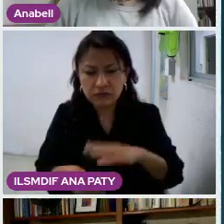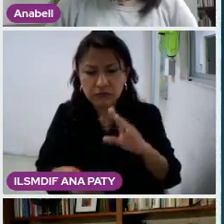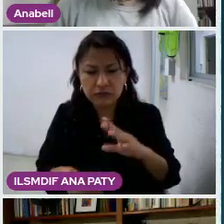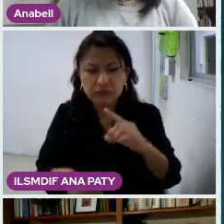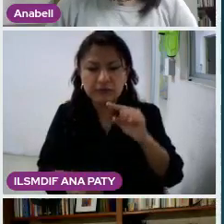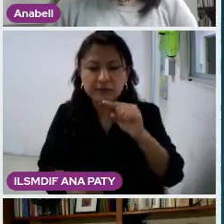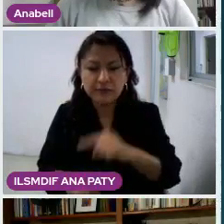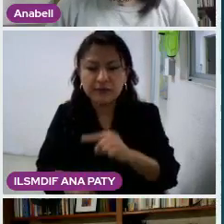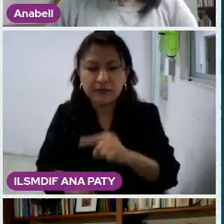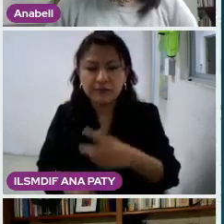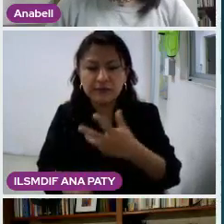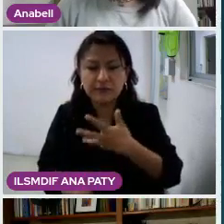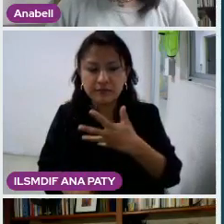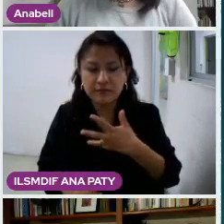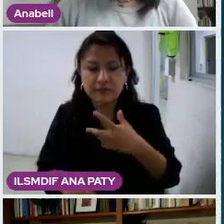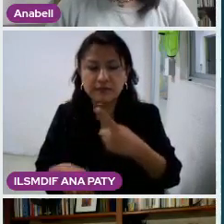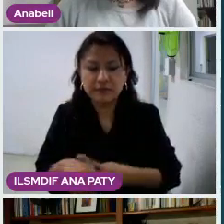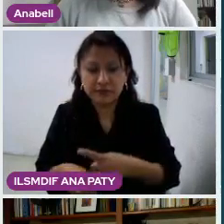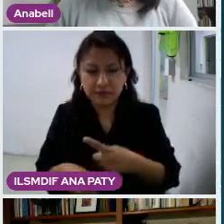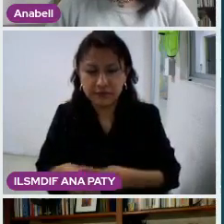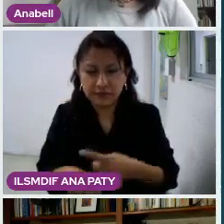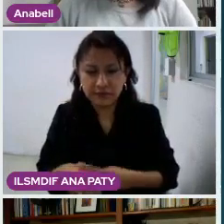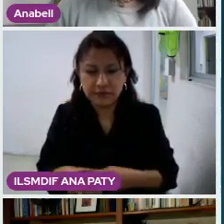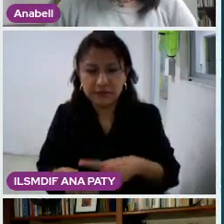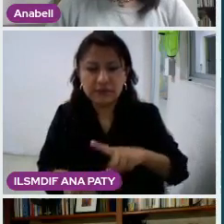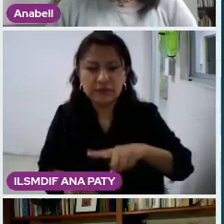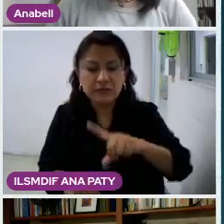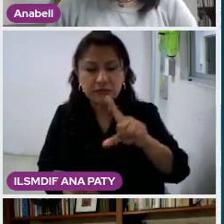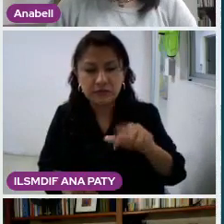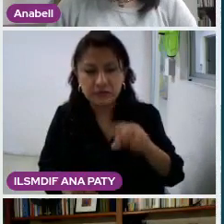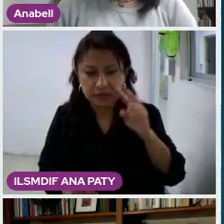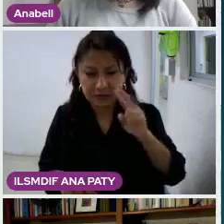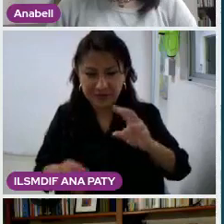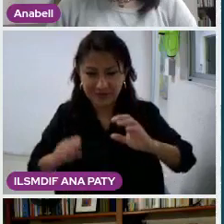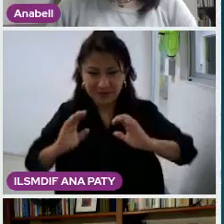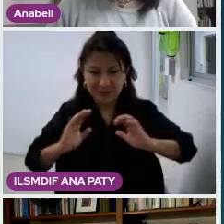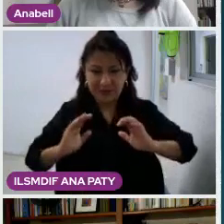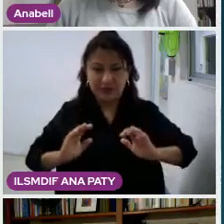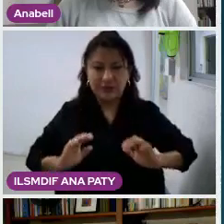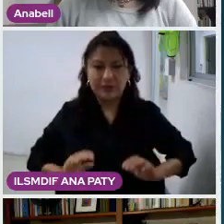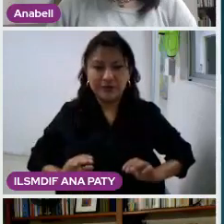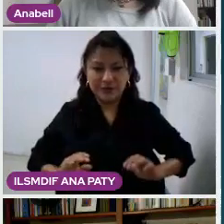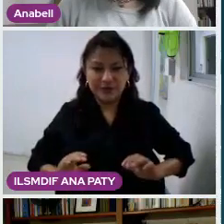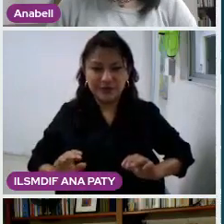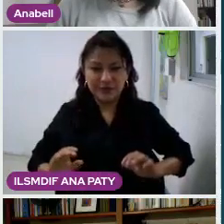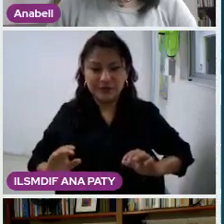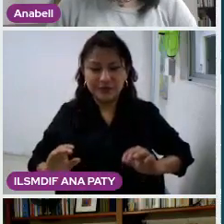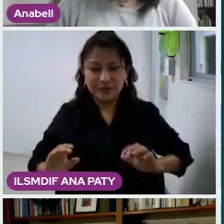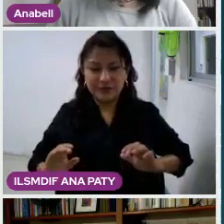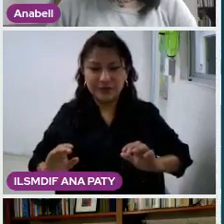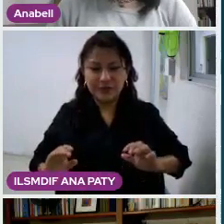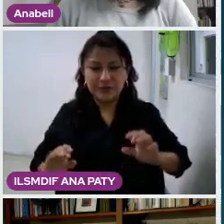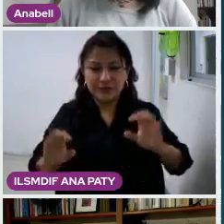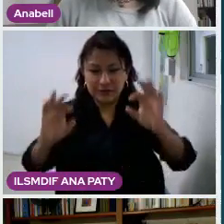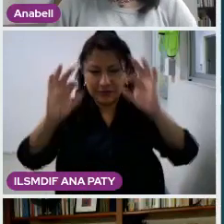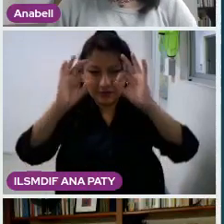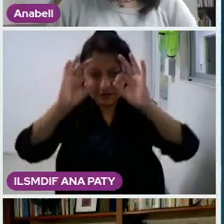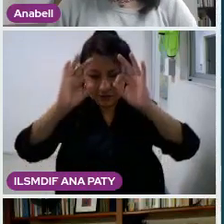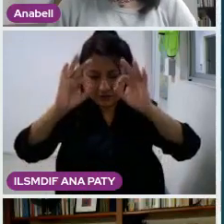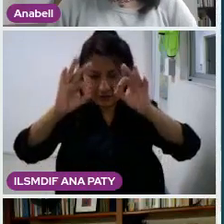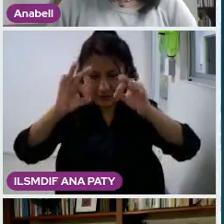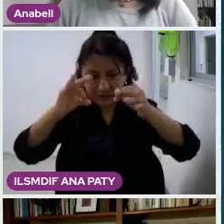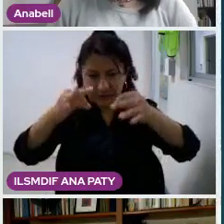aquí que nos quede claro la anorexia, que se parece mucho a la bulimia, pero sí tiene factores como estos que son un tanto